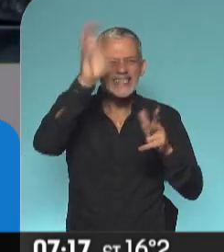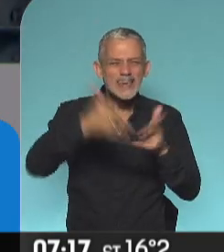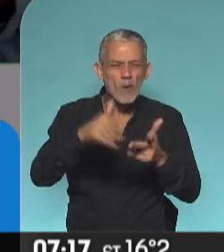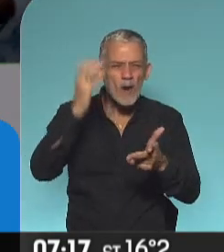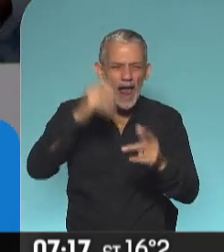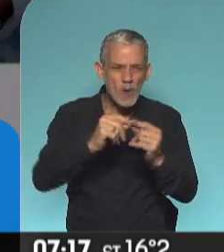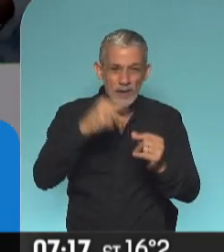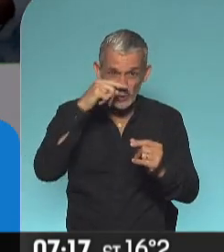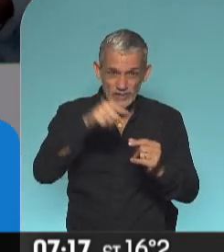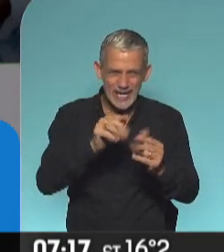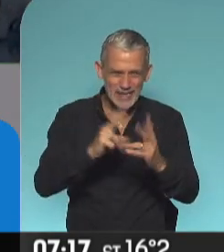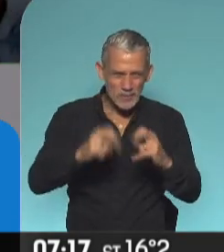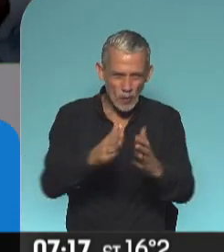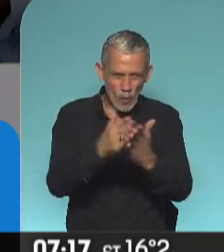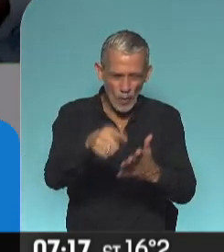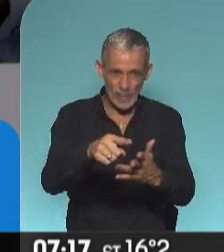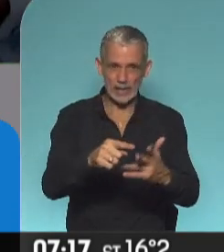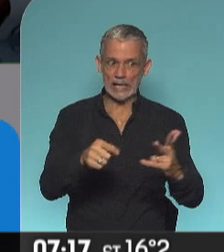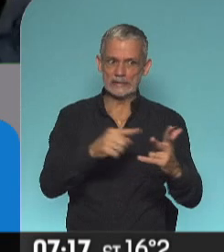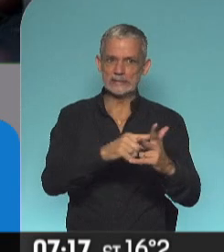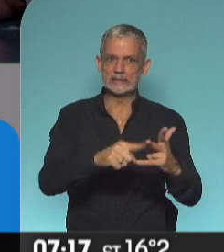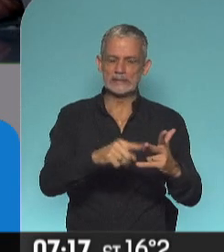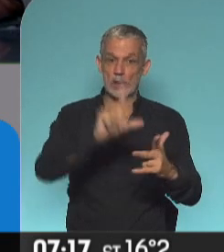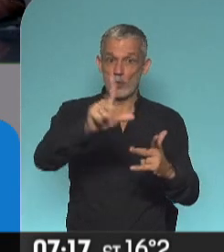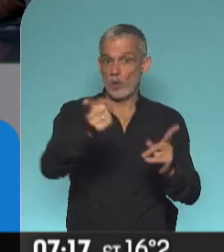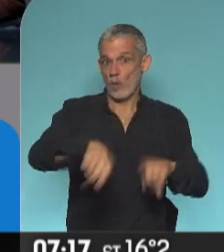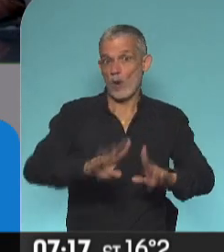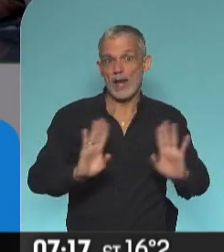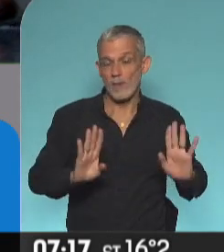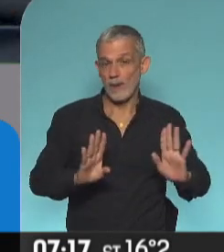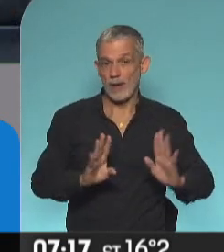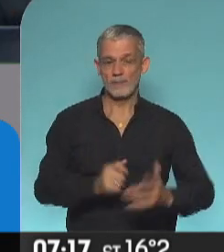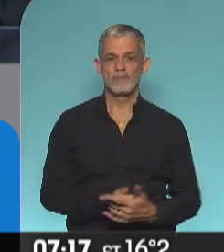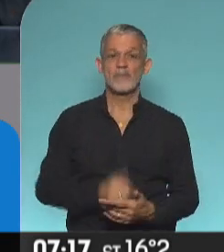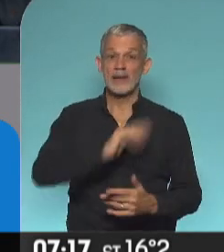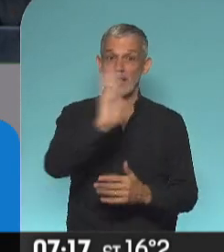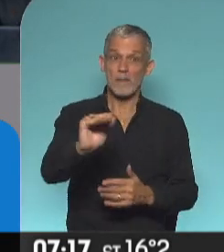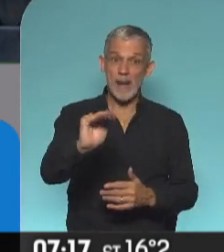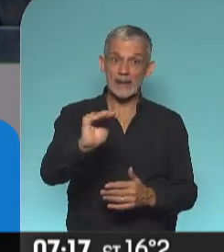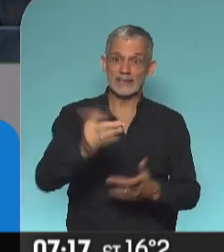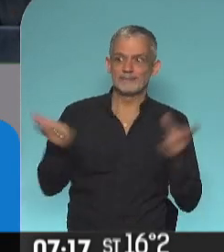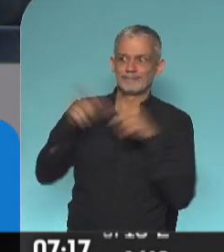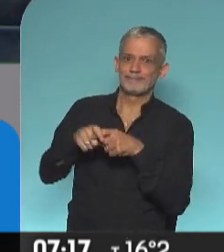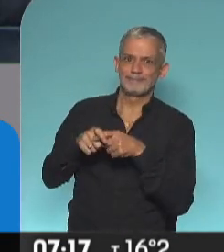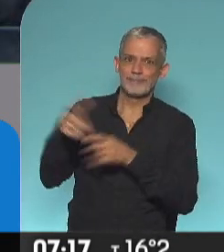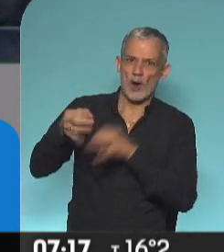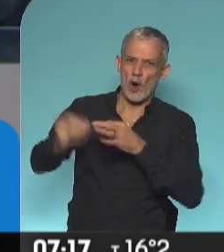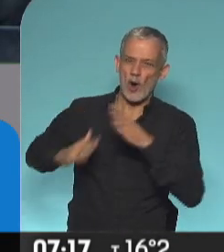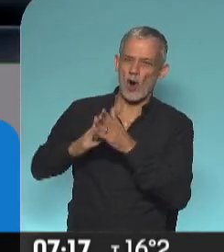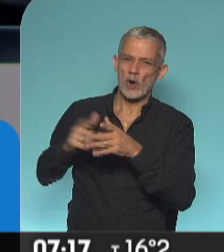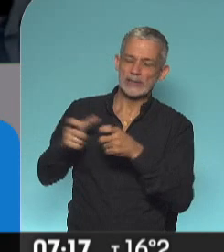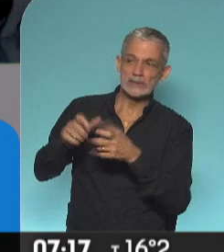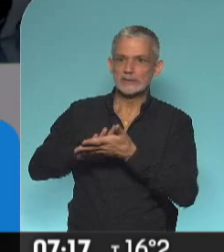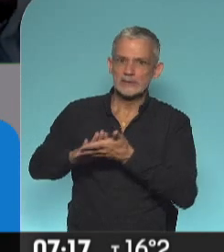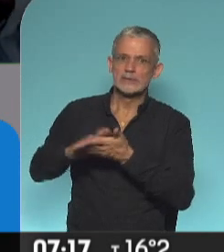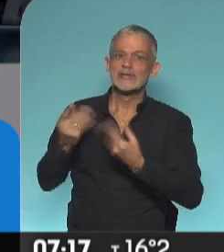corridos. Esta es la primera consecuencia directa que tiene el fallo. Ahora esto va a pasar el lunes que viene. El martes volverá a reunirse la Corte y ahí tiene que